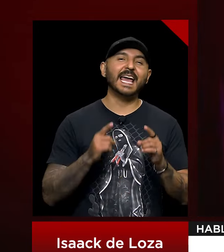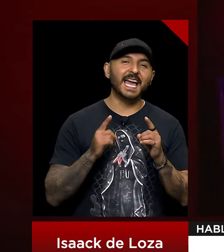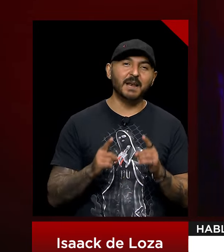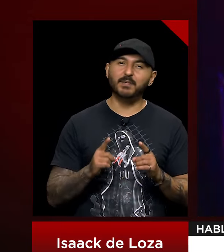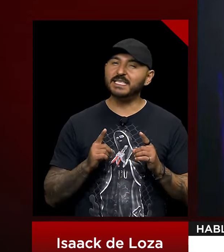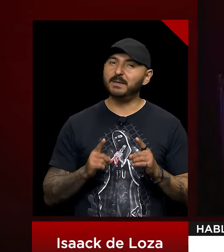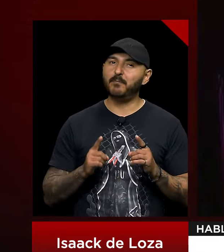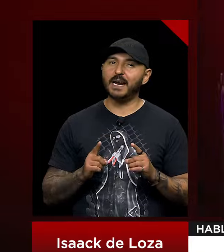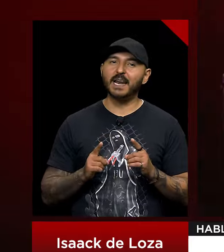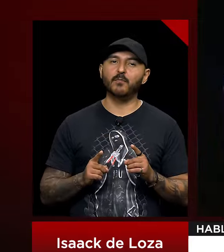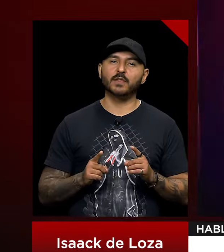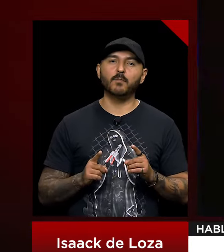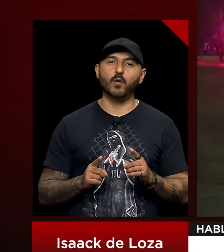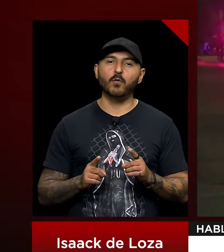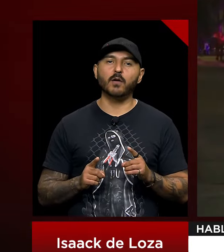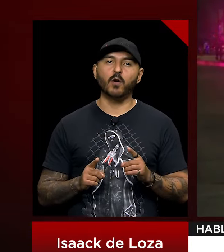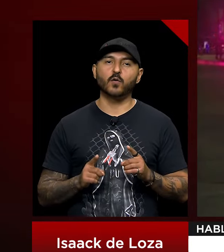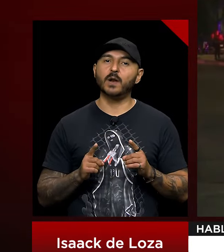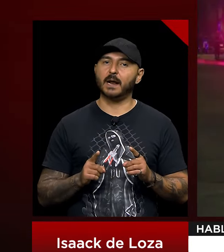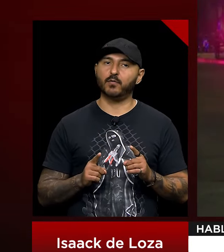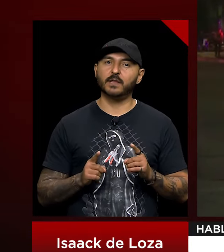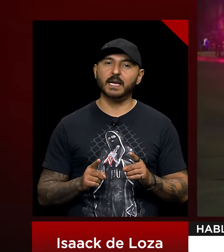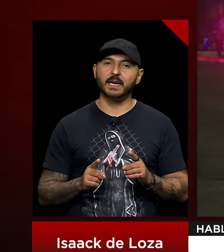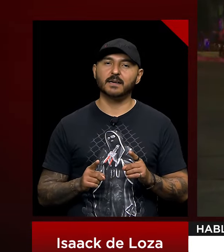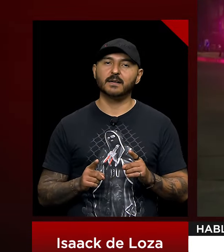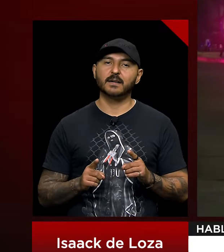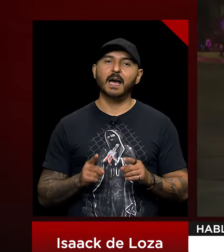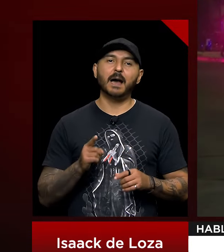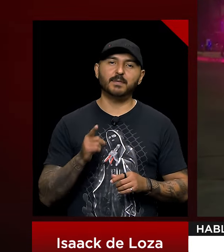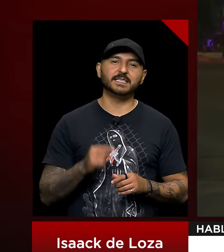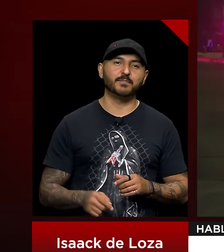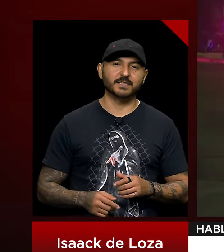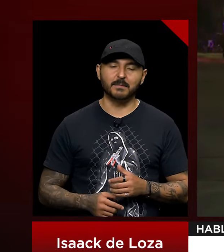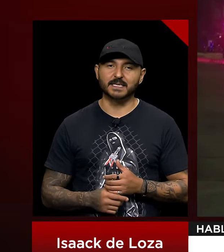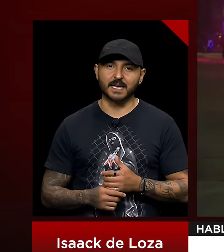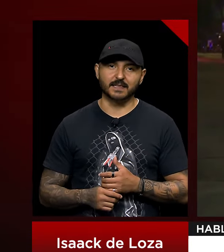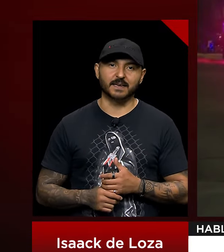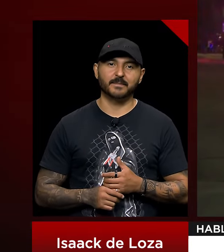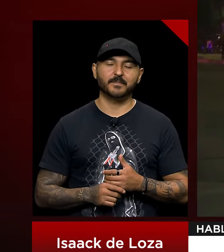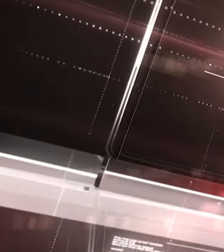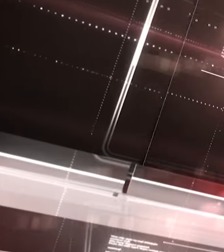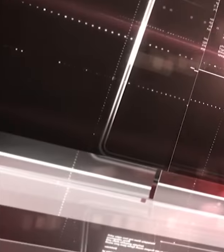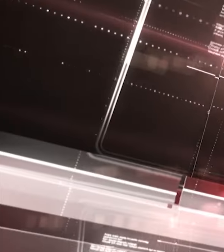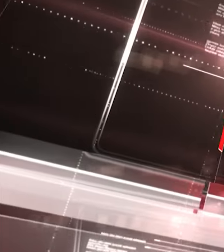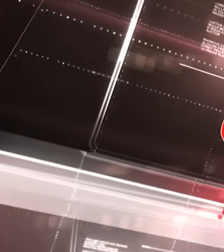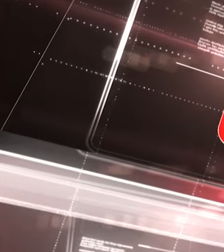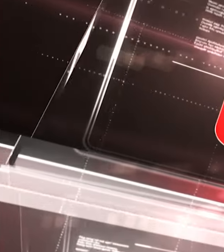es el principal clamor del pueblo al cual jurará proteger a principios del mes que entra.